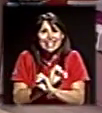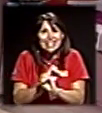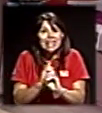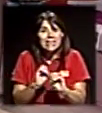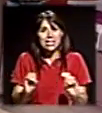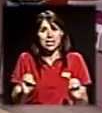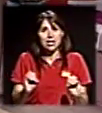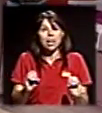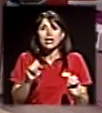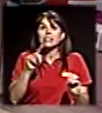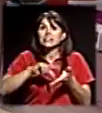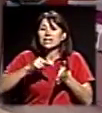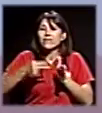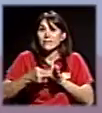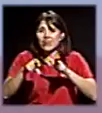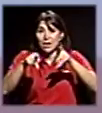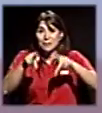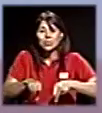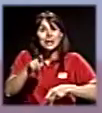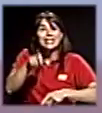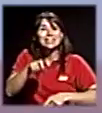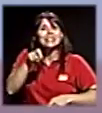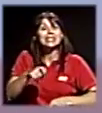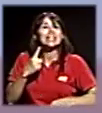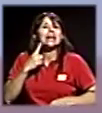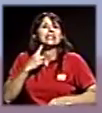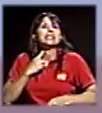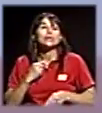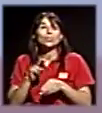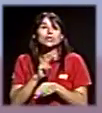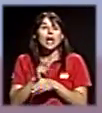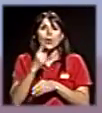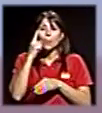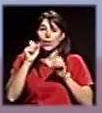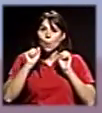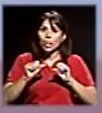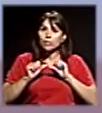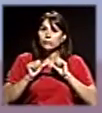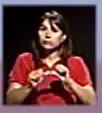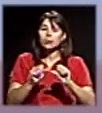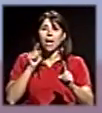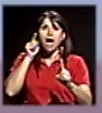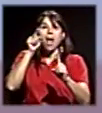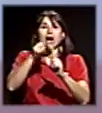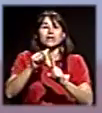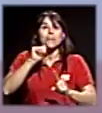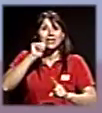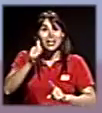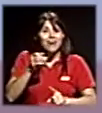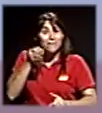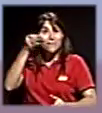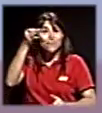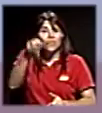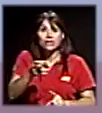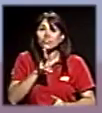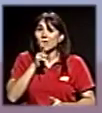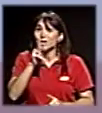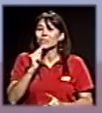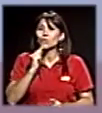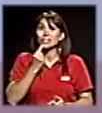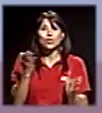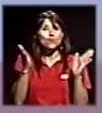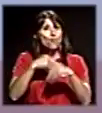en que es lo necesario para llegar a mañana no donde realmente es muy serio donde literalmente no hay